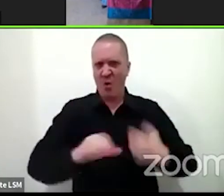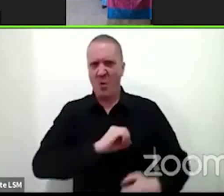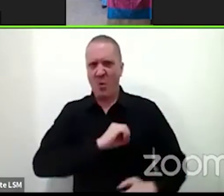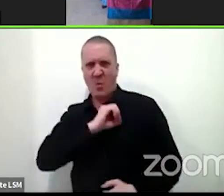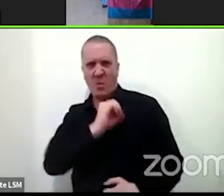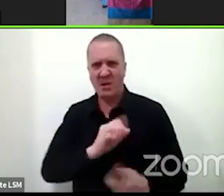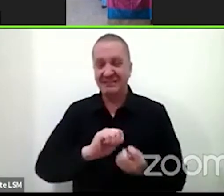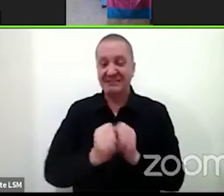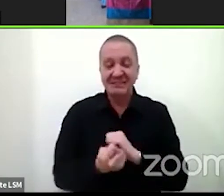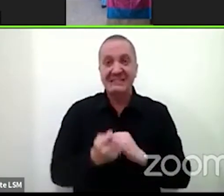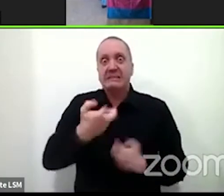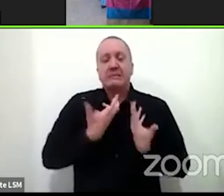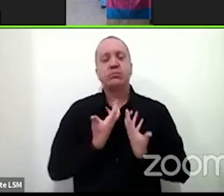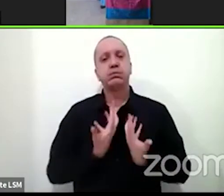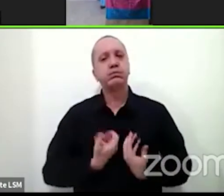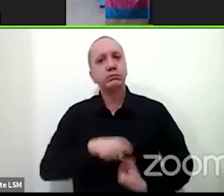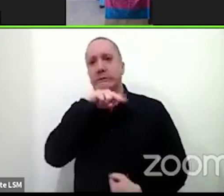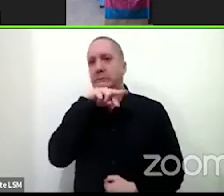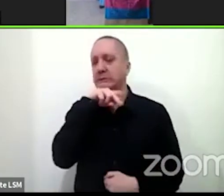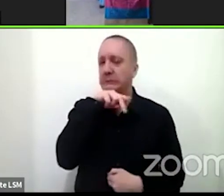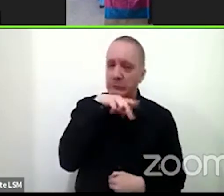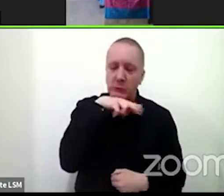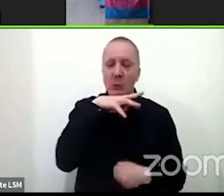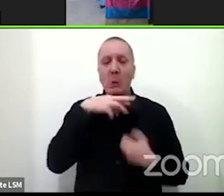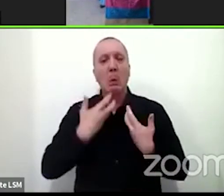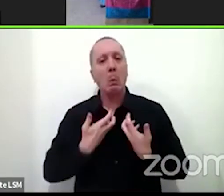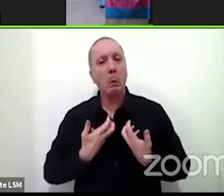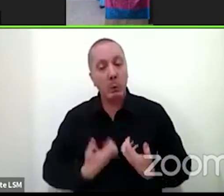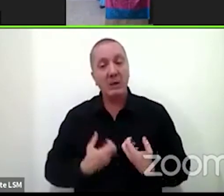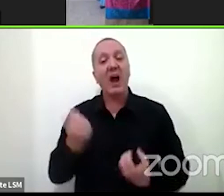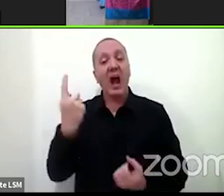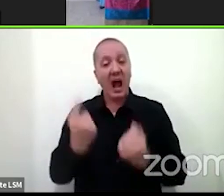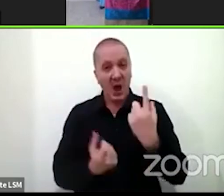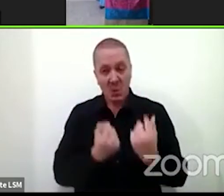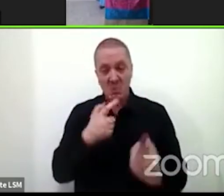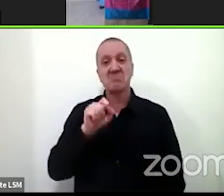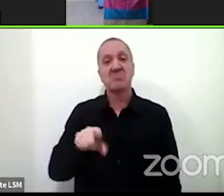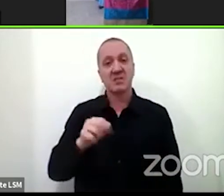ansiedad, la depresión, incluso el suicidio.